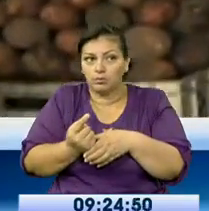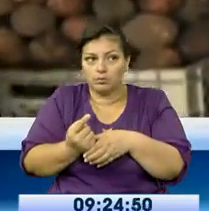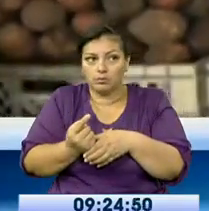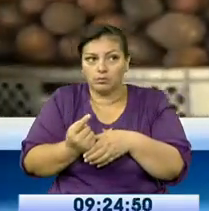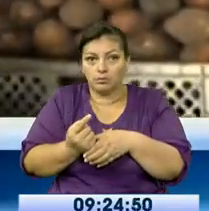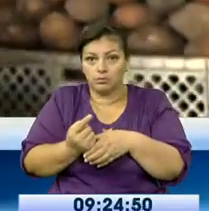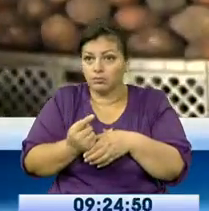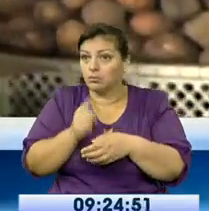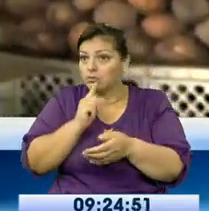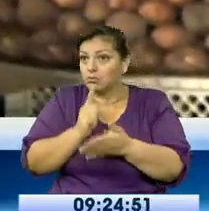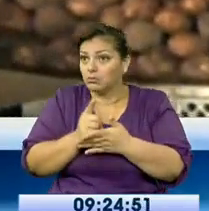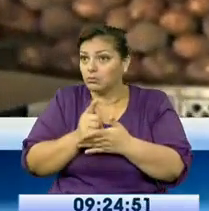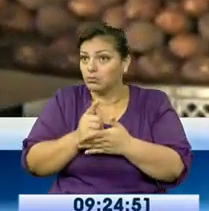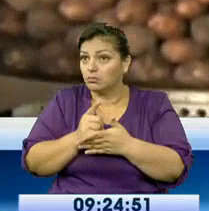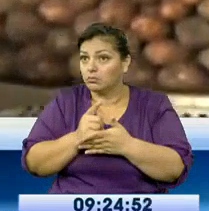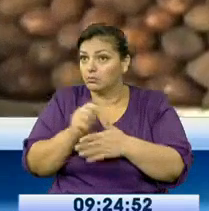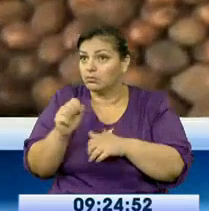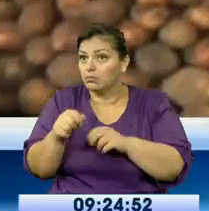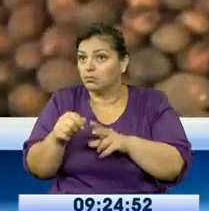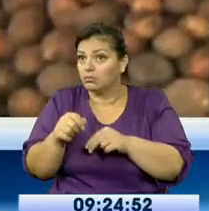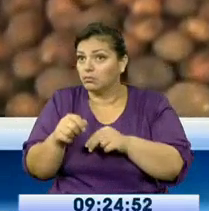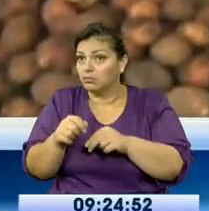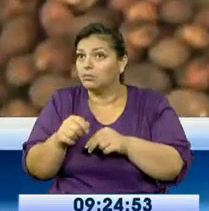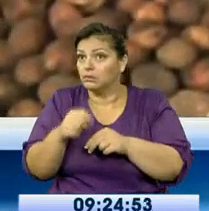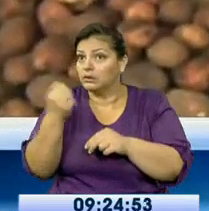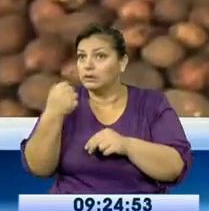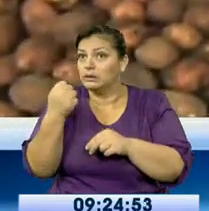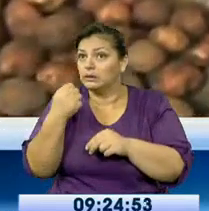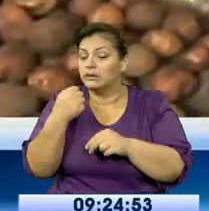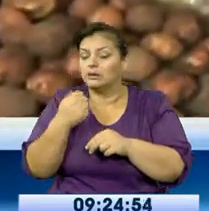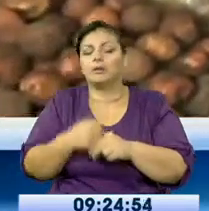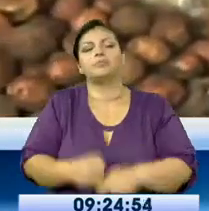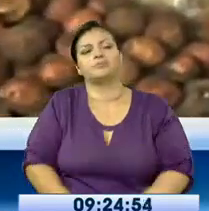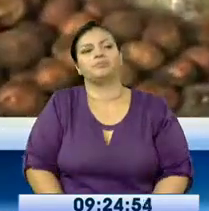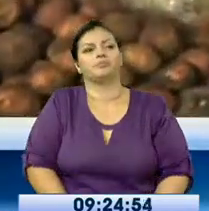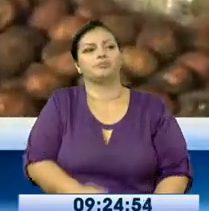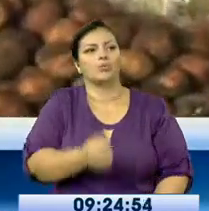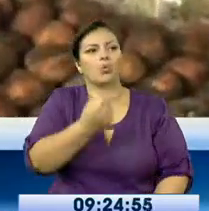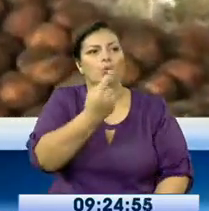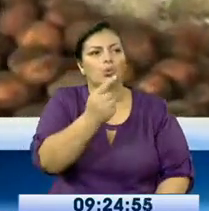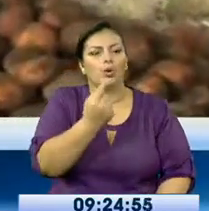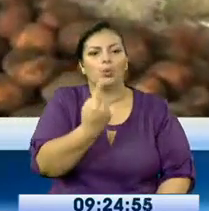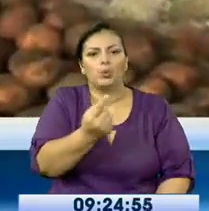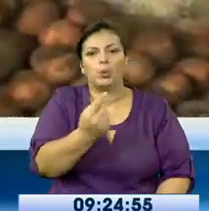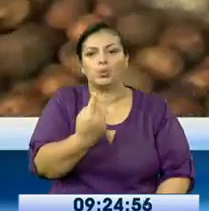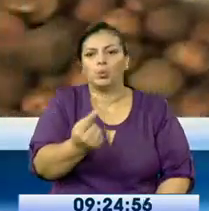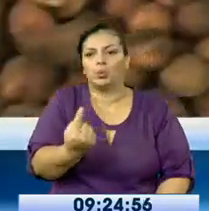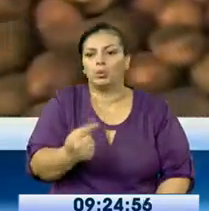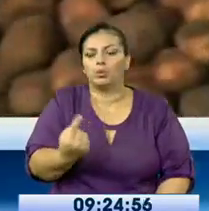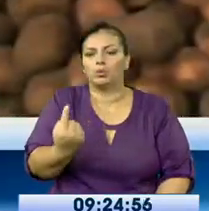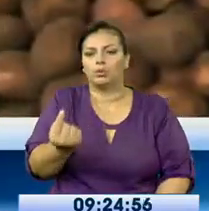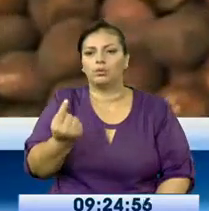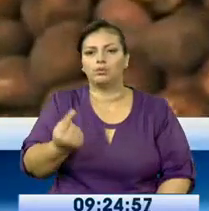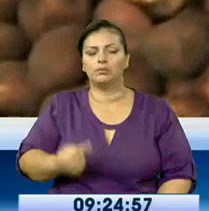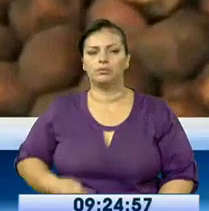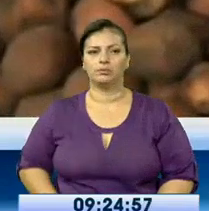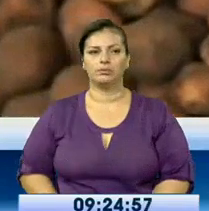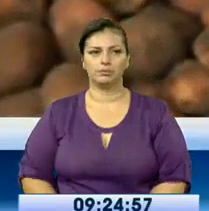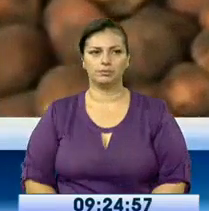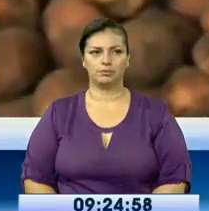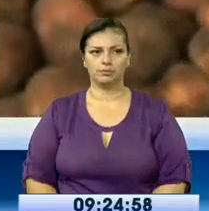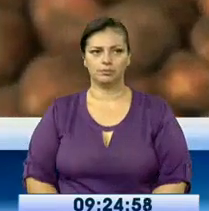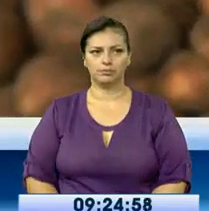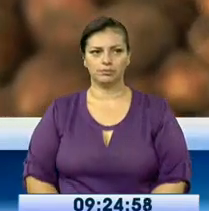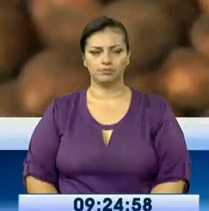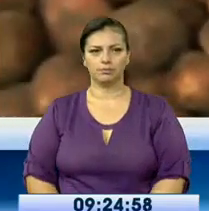dolarito un dolarito Ahí está un dolarito de cada una de las funditas faltan todavía más